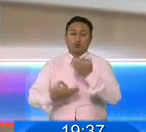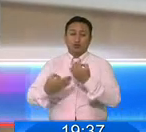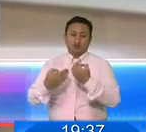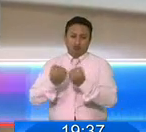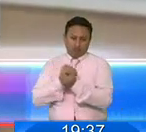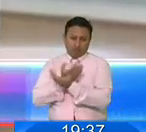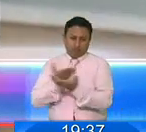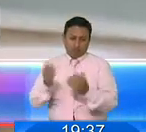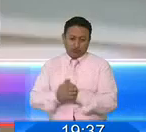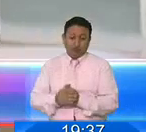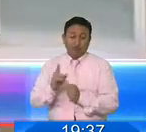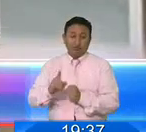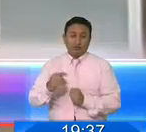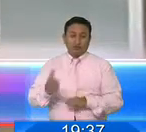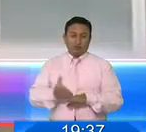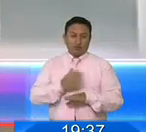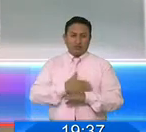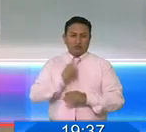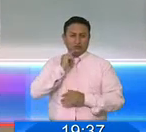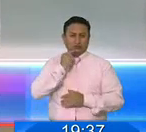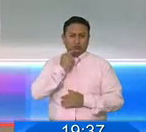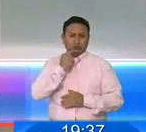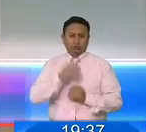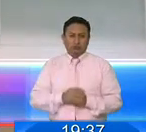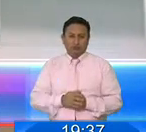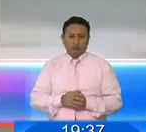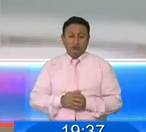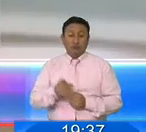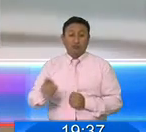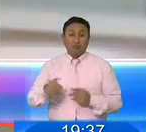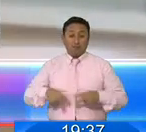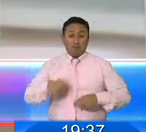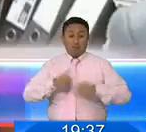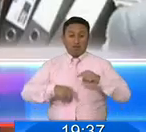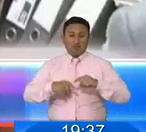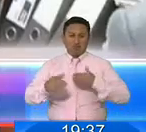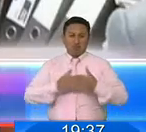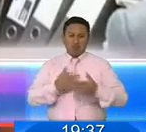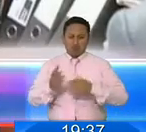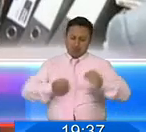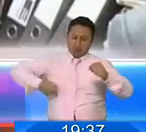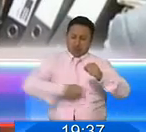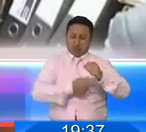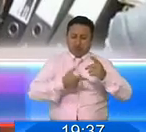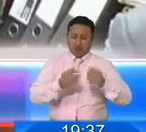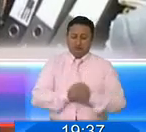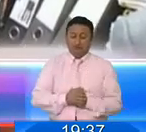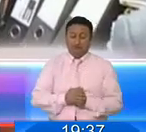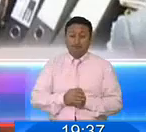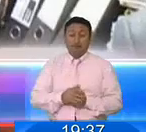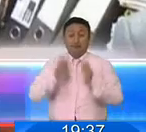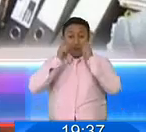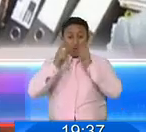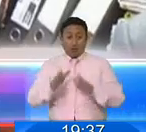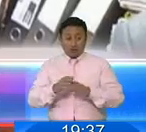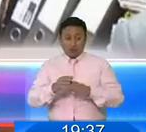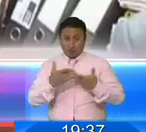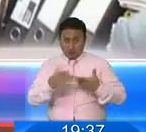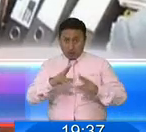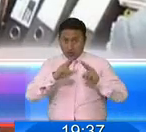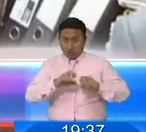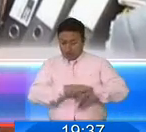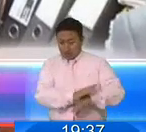medio de un arranque de celos acabó con la vida de su amiga es una décima la fiscalía de investigar si efectivamente